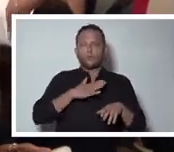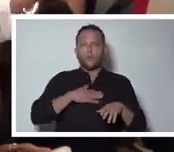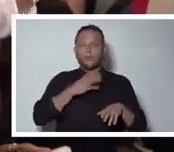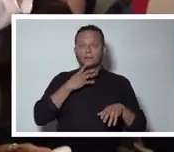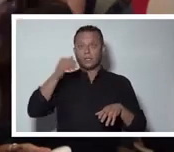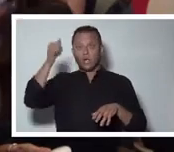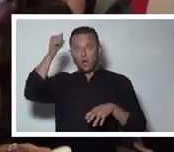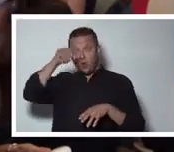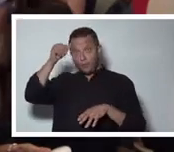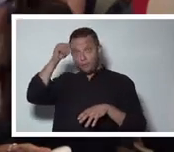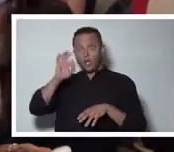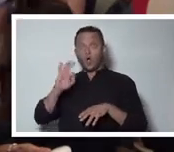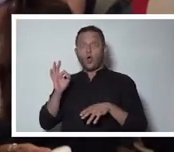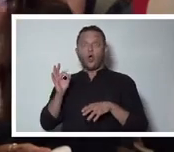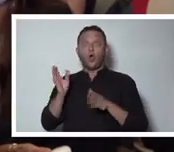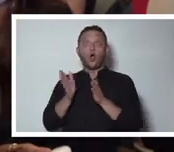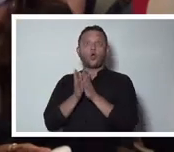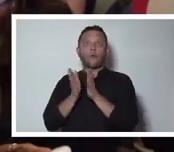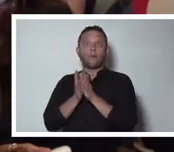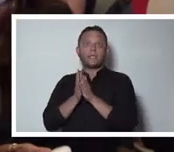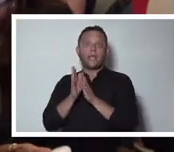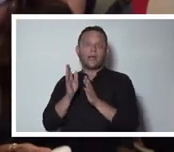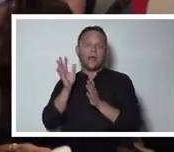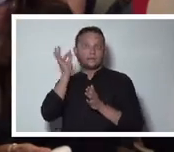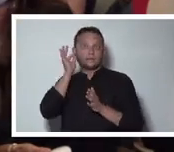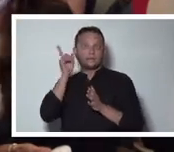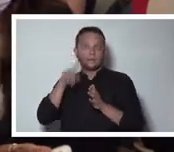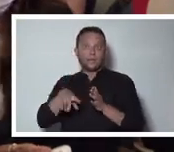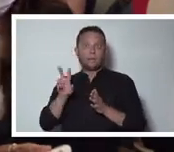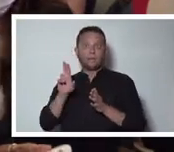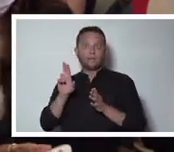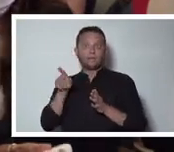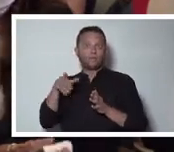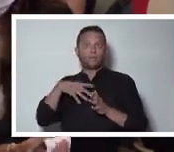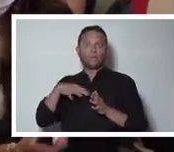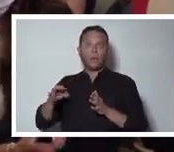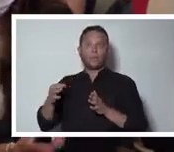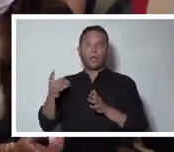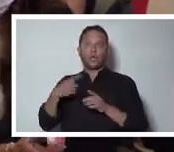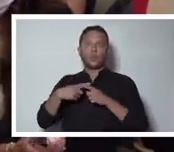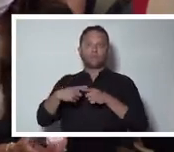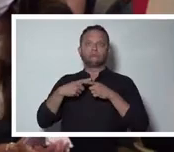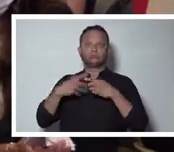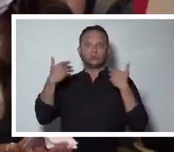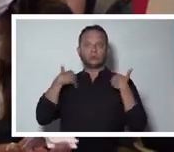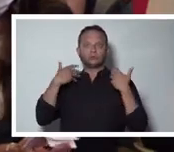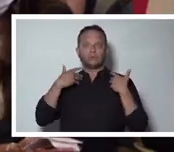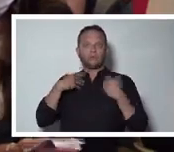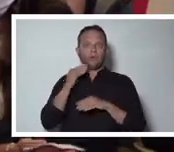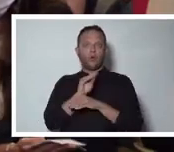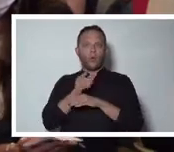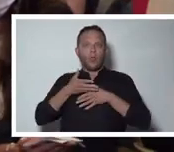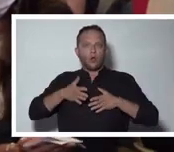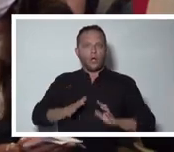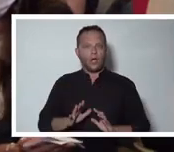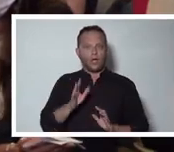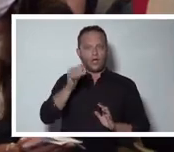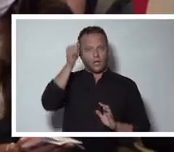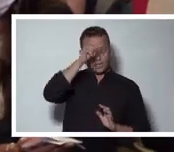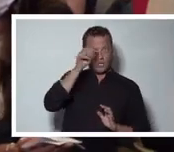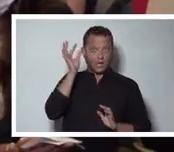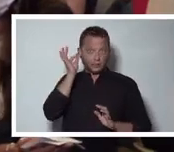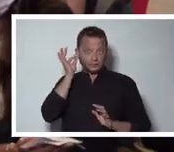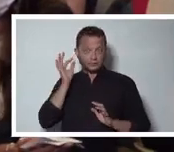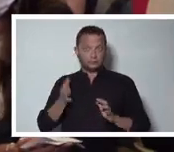los hombres o las compañeras que tengamos al lado también se puedan corresponsabilizar del cuidado de nuestras hijas de